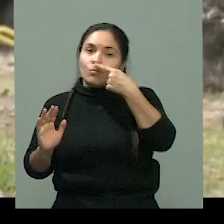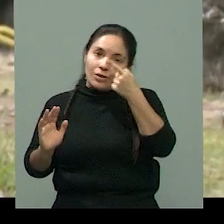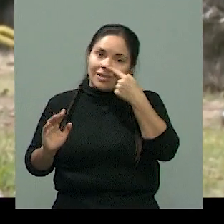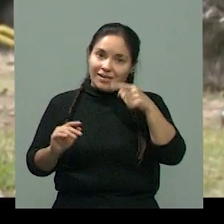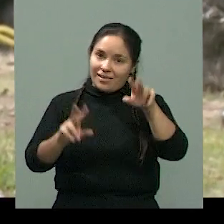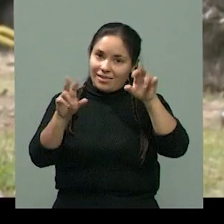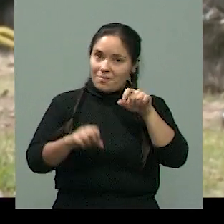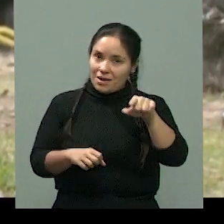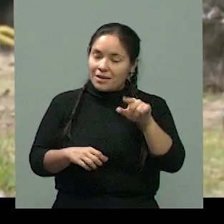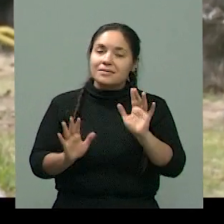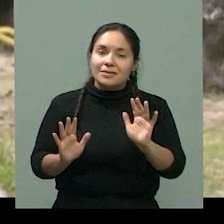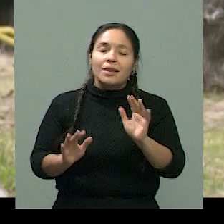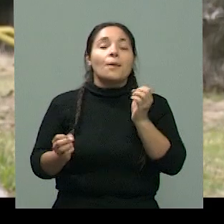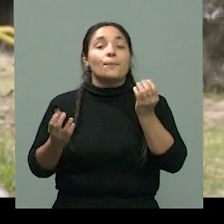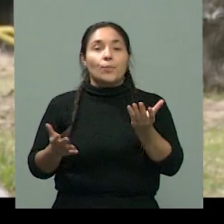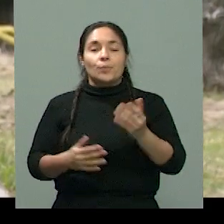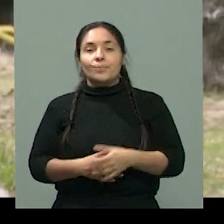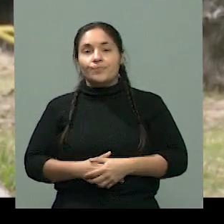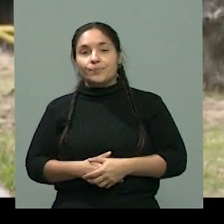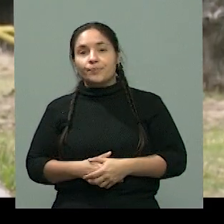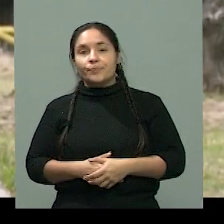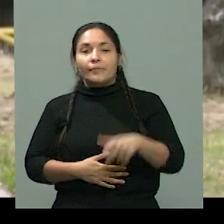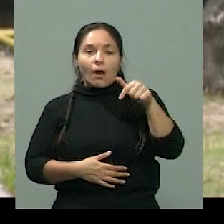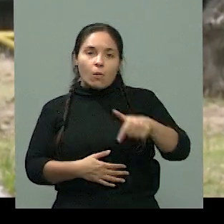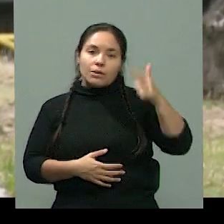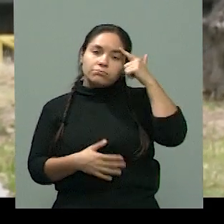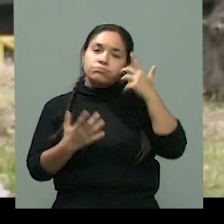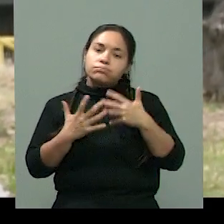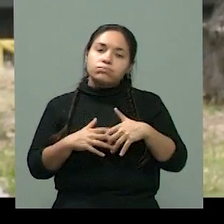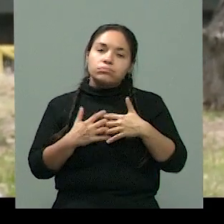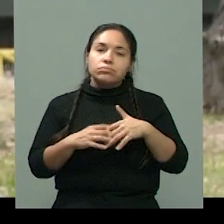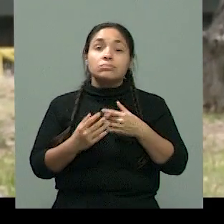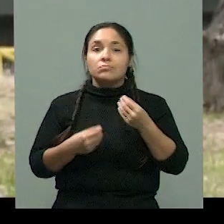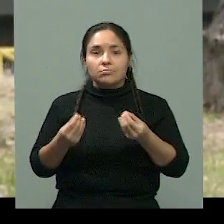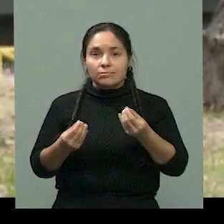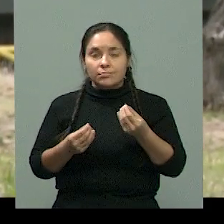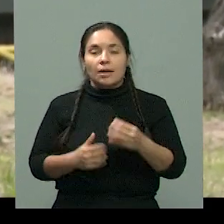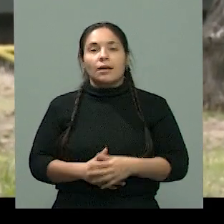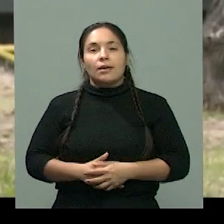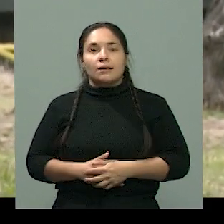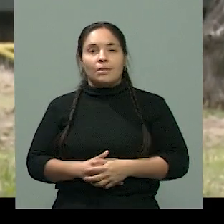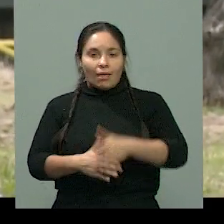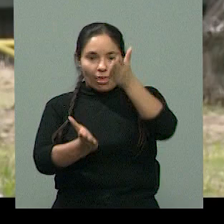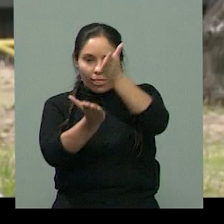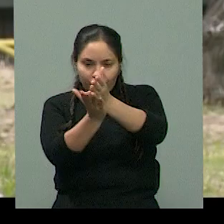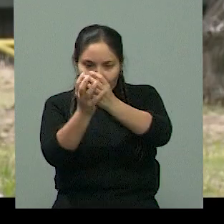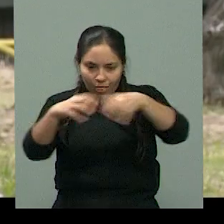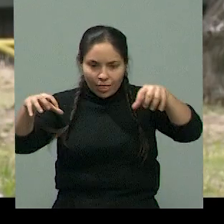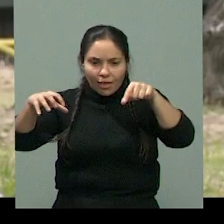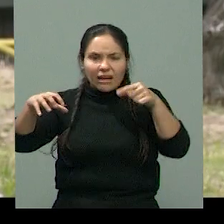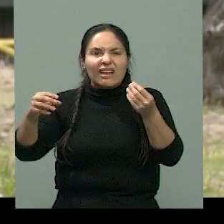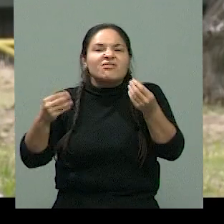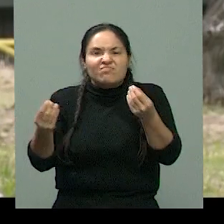eso, porque también ahora está bueno pensar cómo está constituida esa grieta, qué hay en el medio,